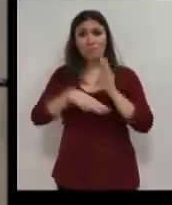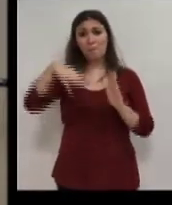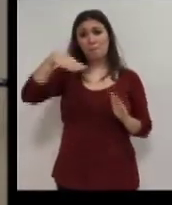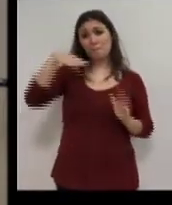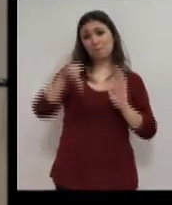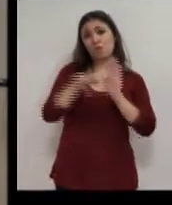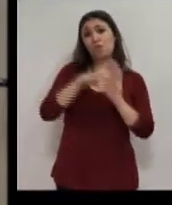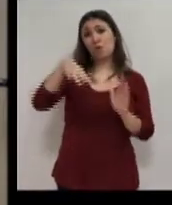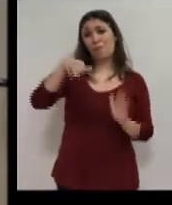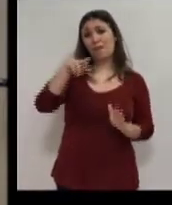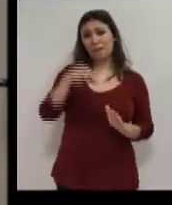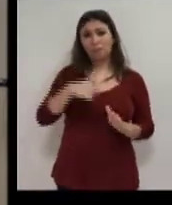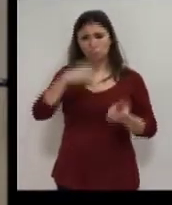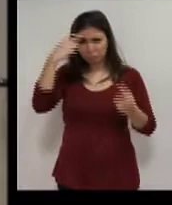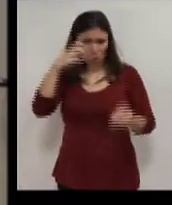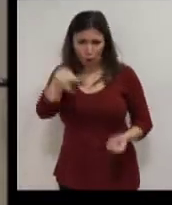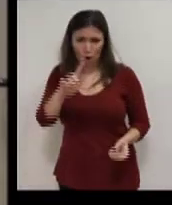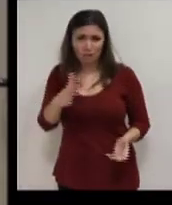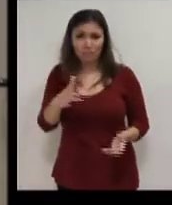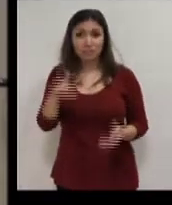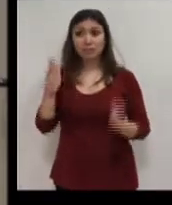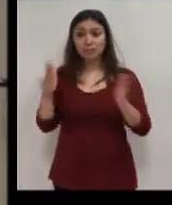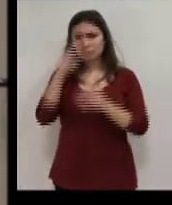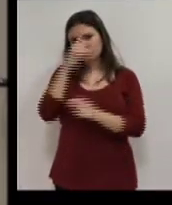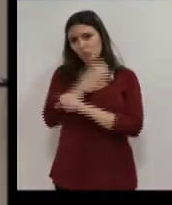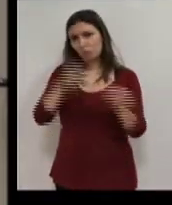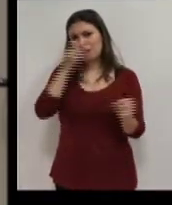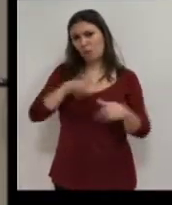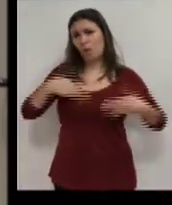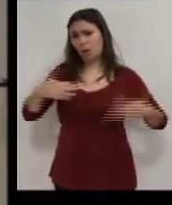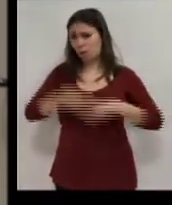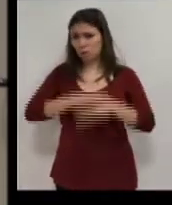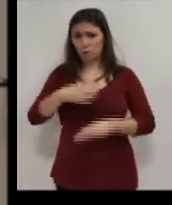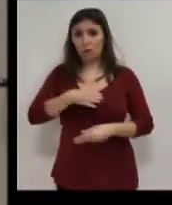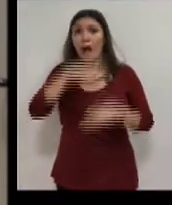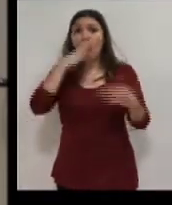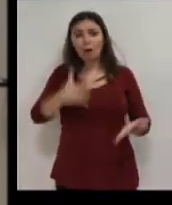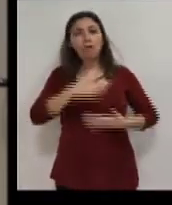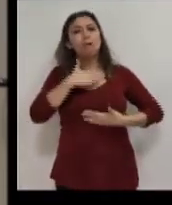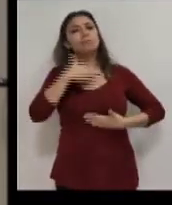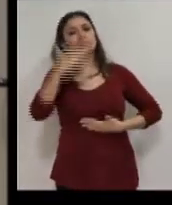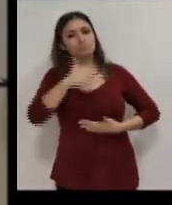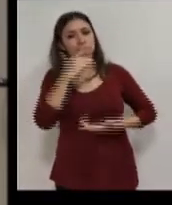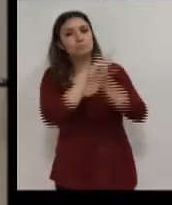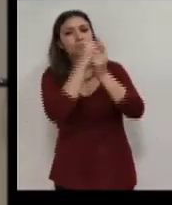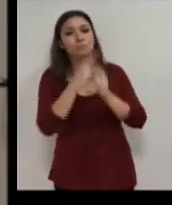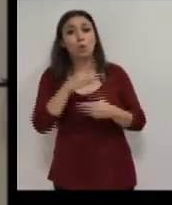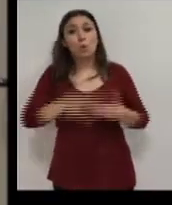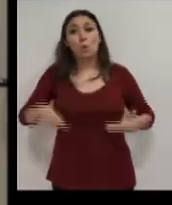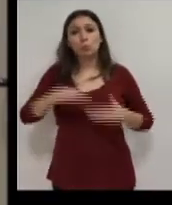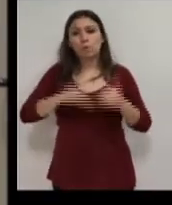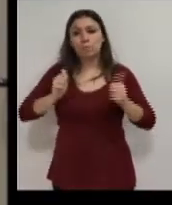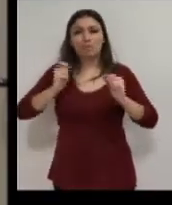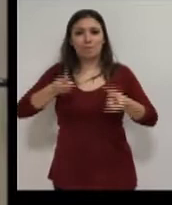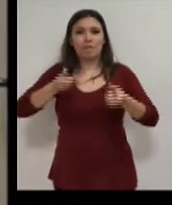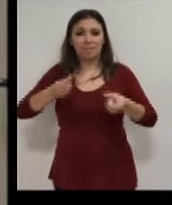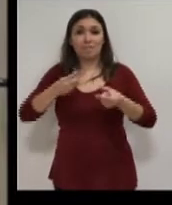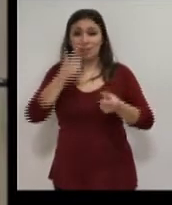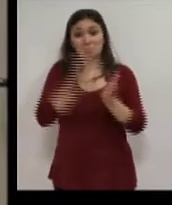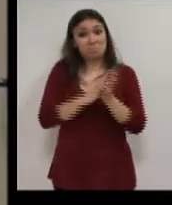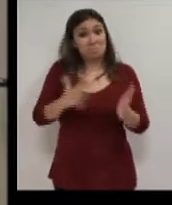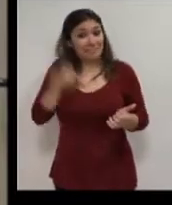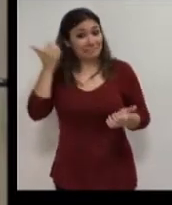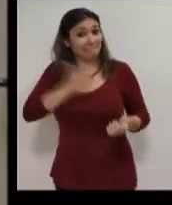Yo he programado cosas en código máquina sin ser programador, o sea, pero era inasequible a todo el mundo. Ahora, afortunadamente, para usuarios